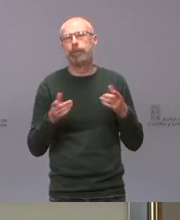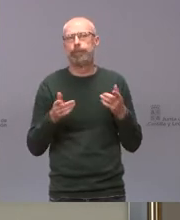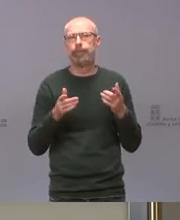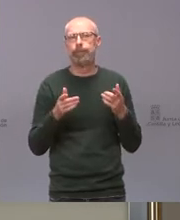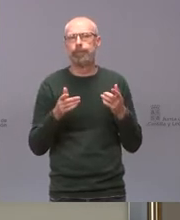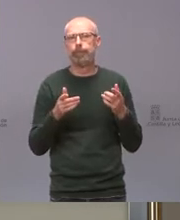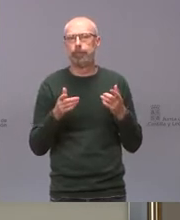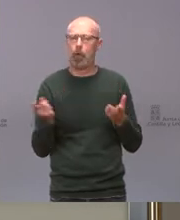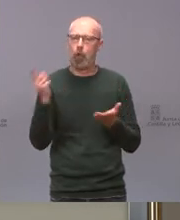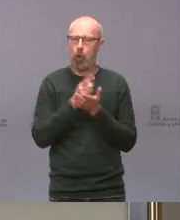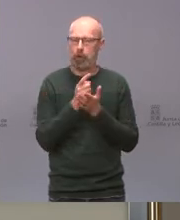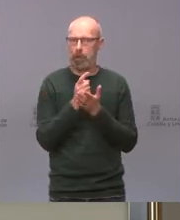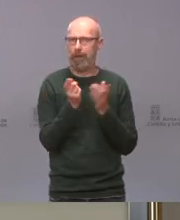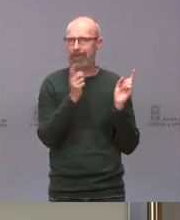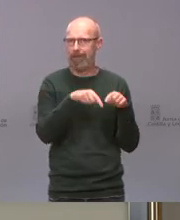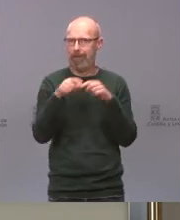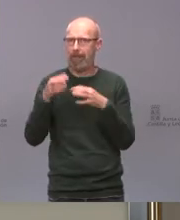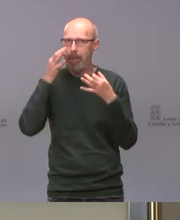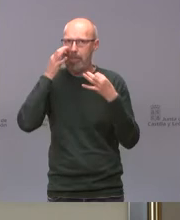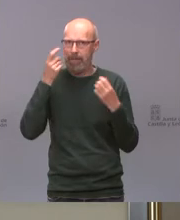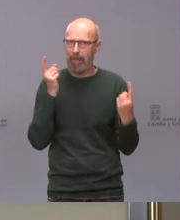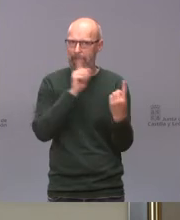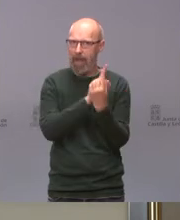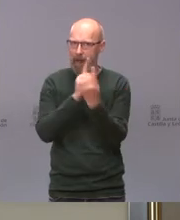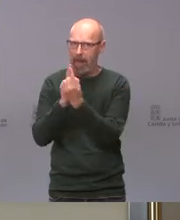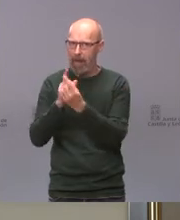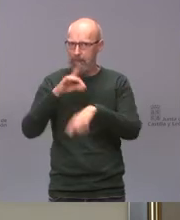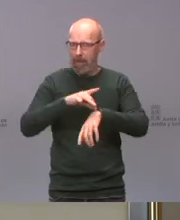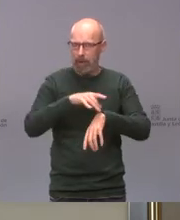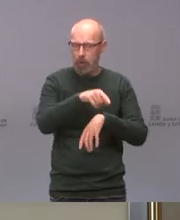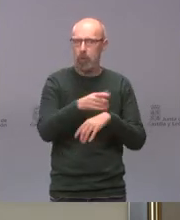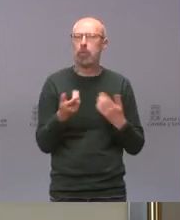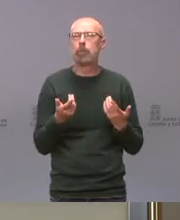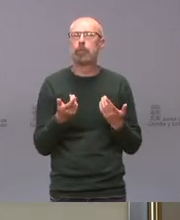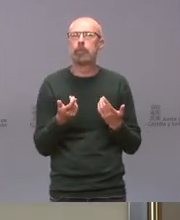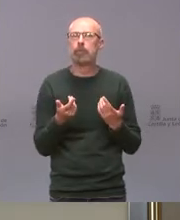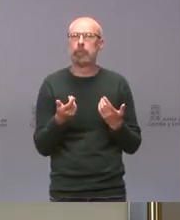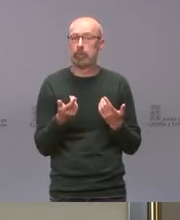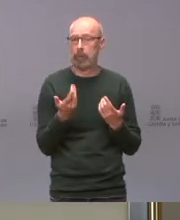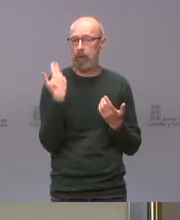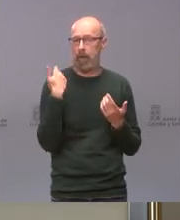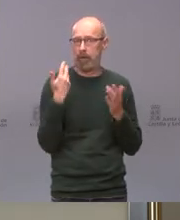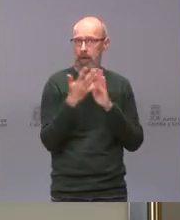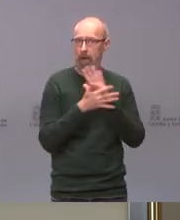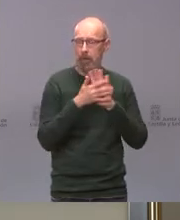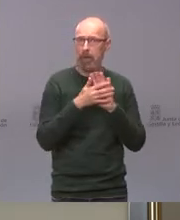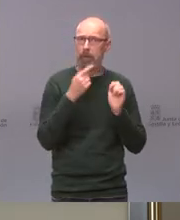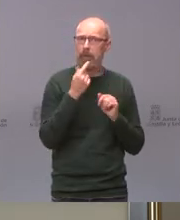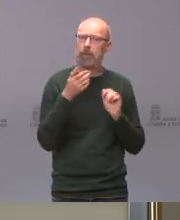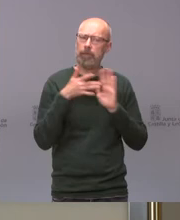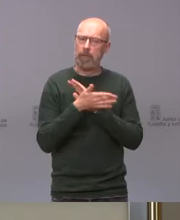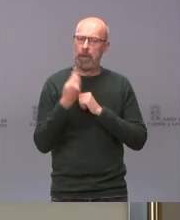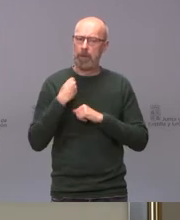recuperar la atención presencial en los consultorios locales, con esto que ha anunciado viene a reforzar un poco lo que dijo David Castaño el